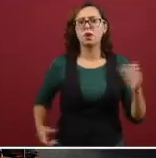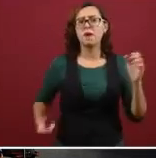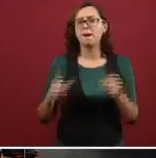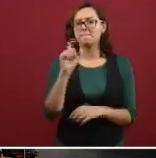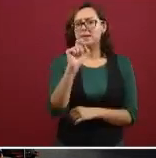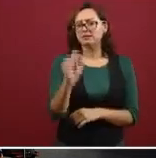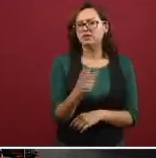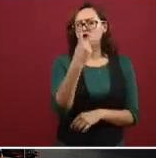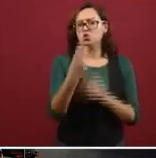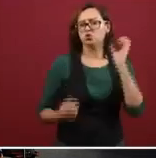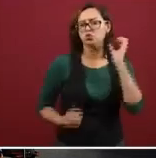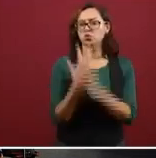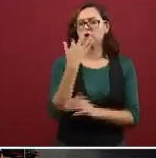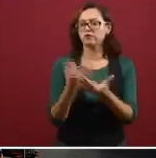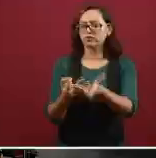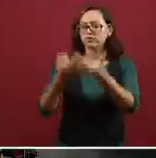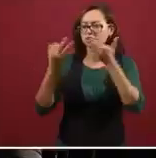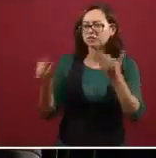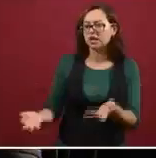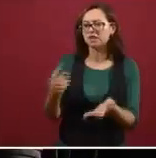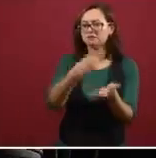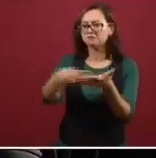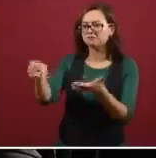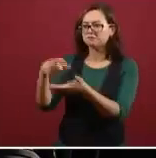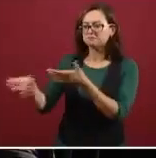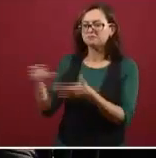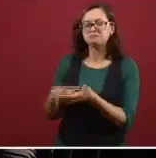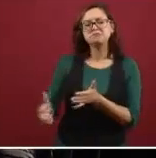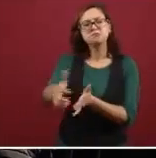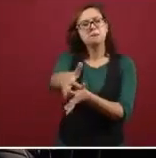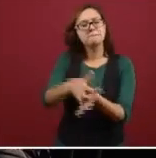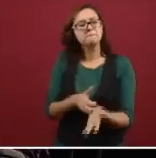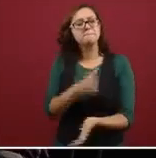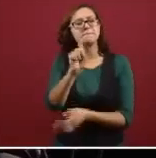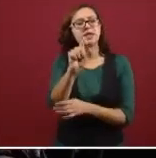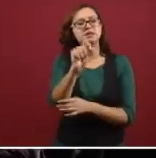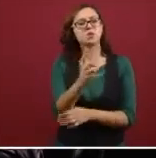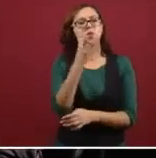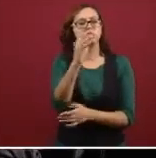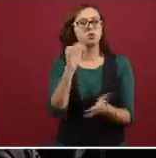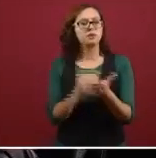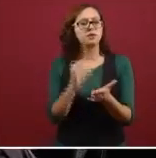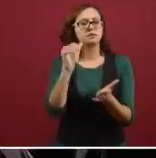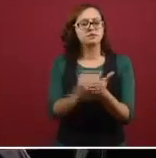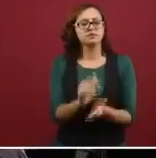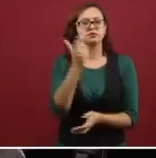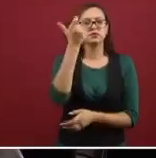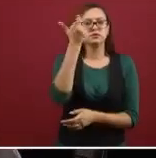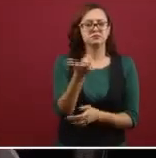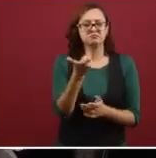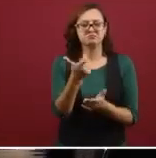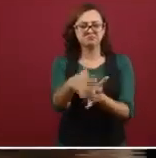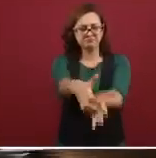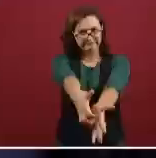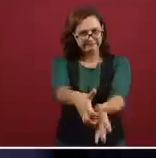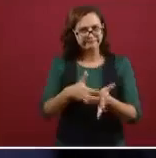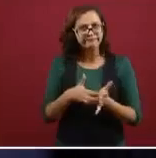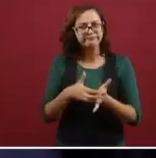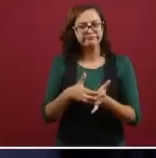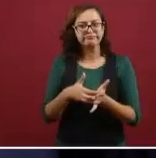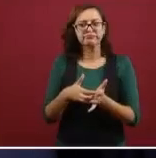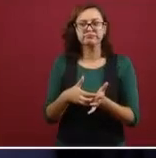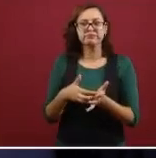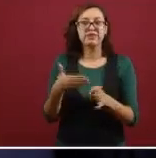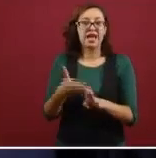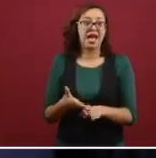campos, 24 mil millones de ahorro con relación a lo que se pagaba por esos